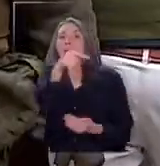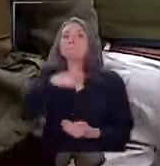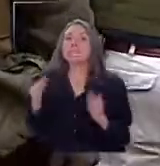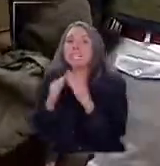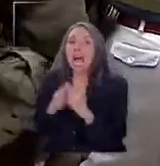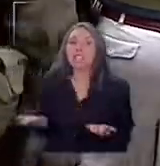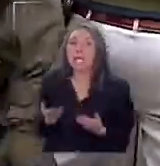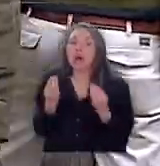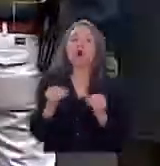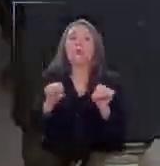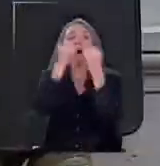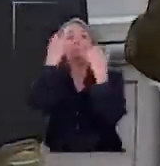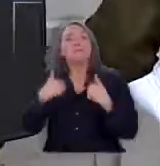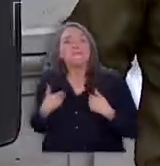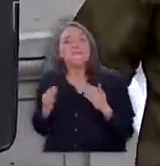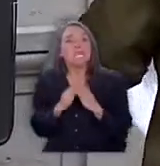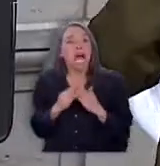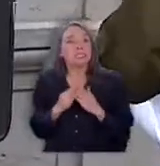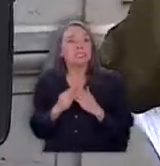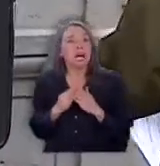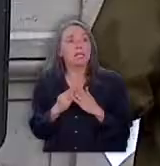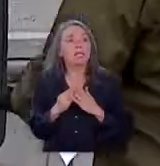mi casa cómo mi